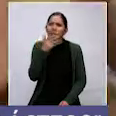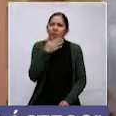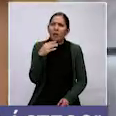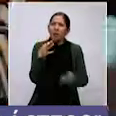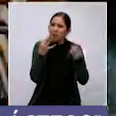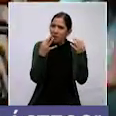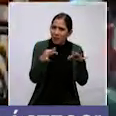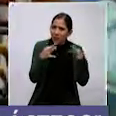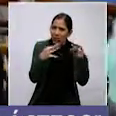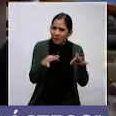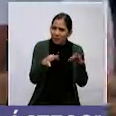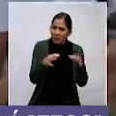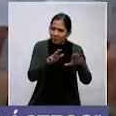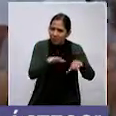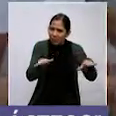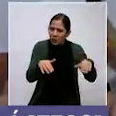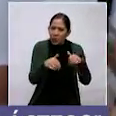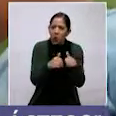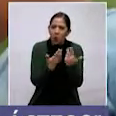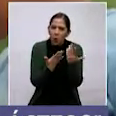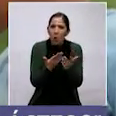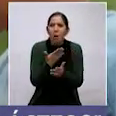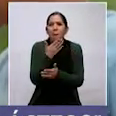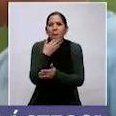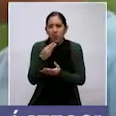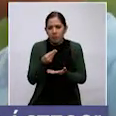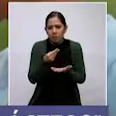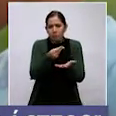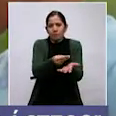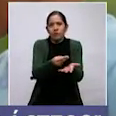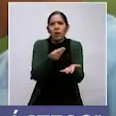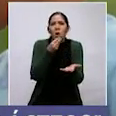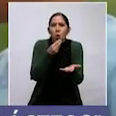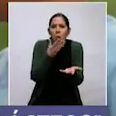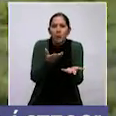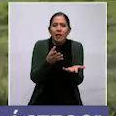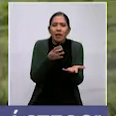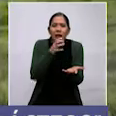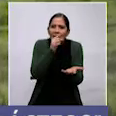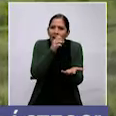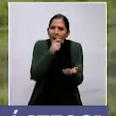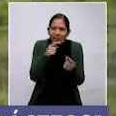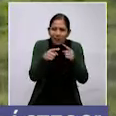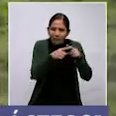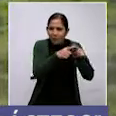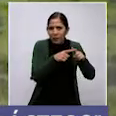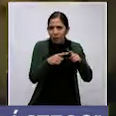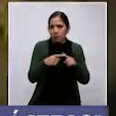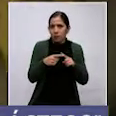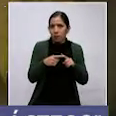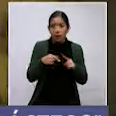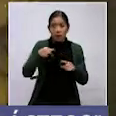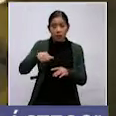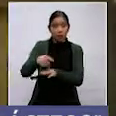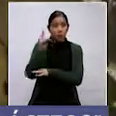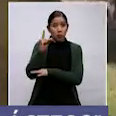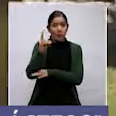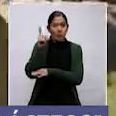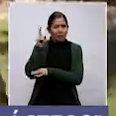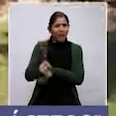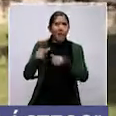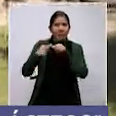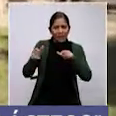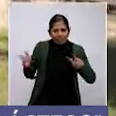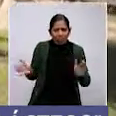festejar con nuestros niños, niñas, compartiendo estos productos lácteos, que por cierto, en nuestro país hay que seguir promoviendo